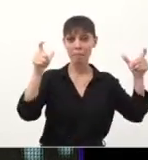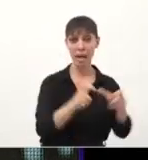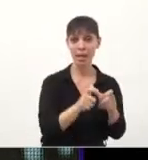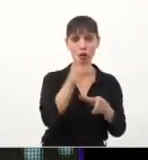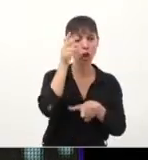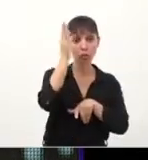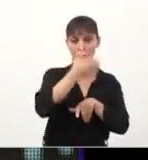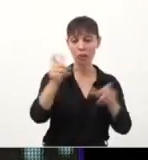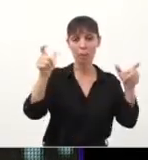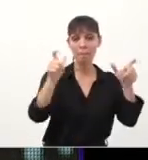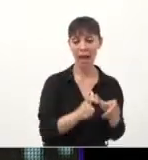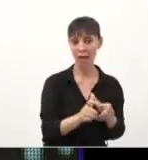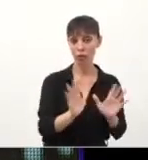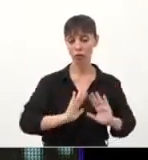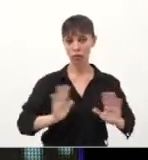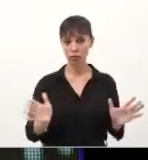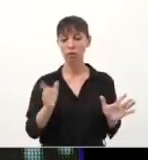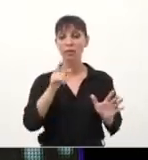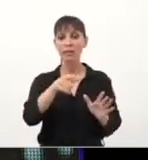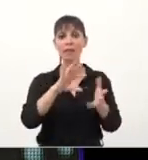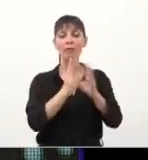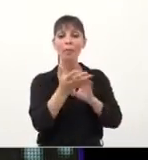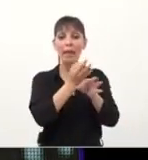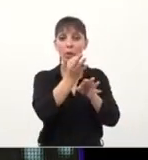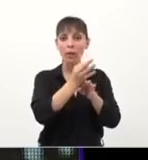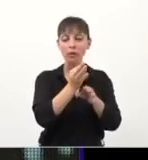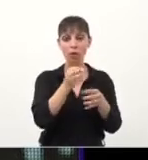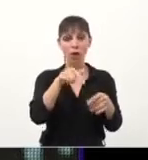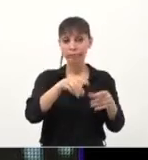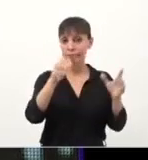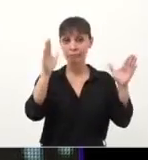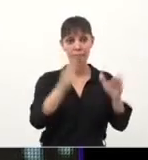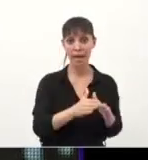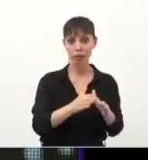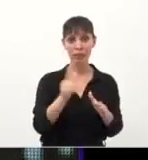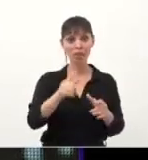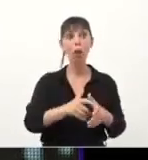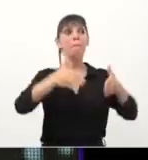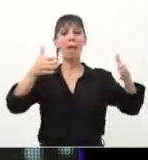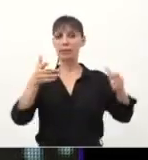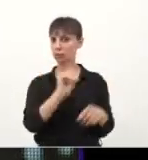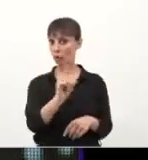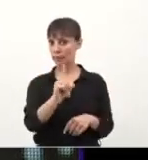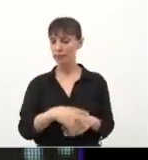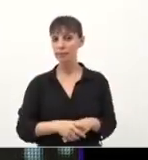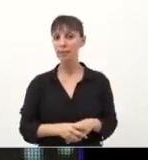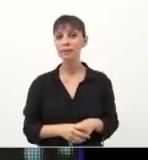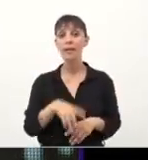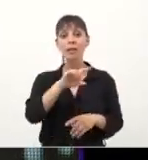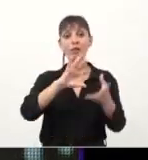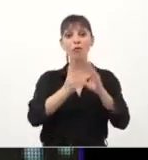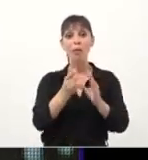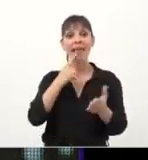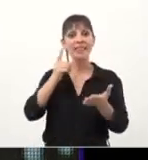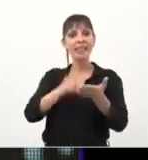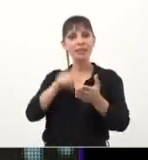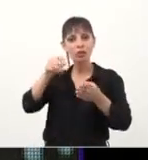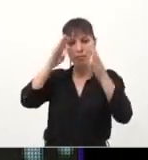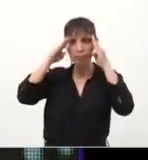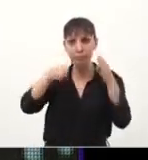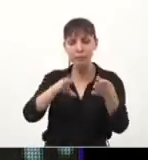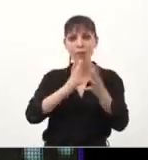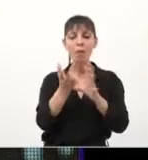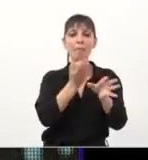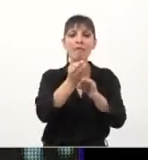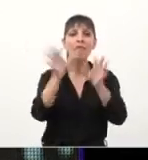presupuesto de la última década de la participación de la educación en el presupuesto global. No crece el presupuesto. Pero forma parte de una política de descalificación